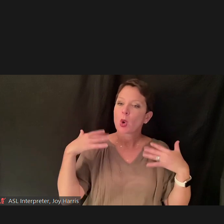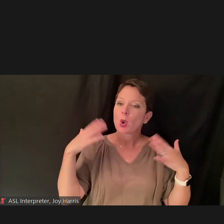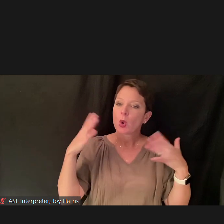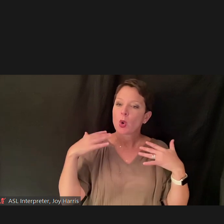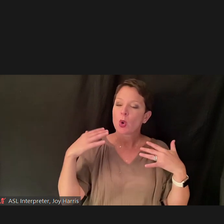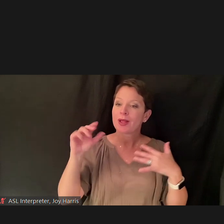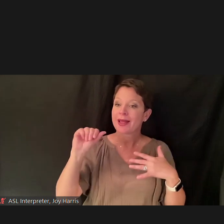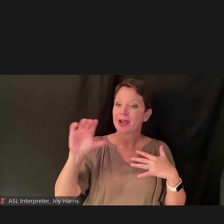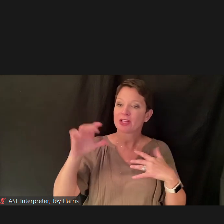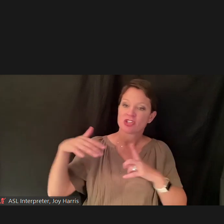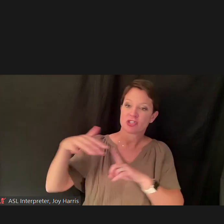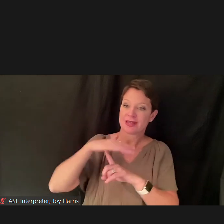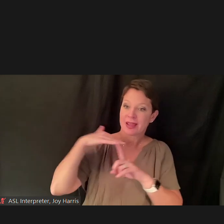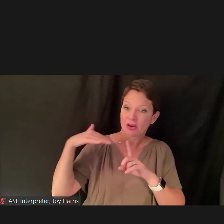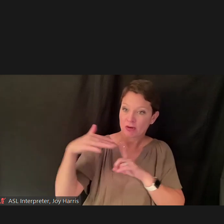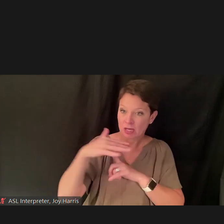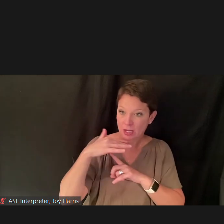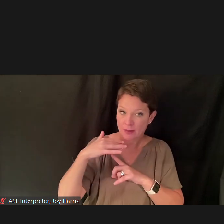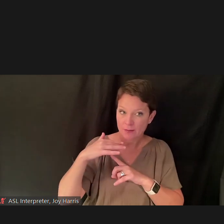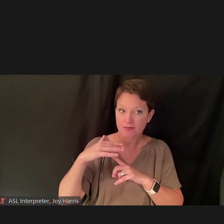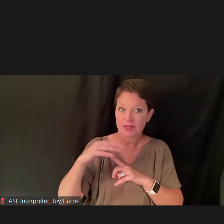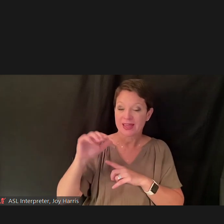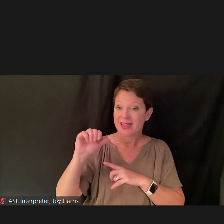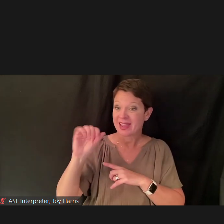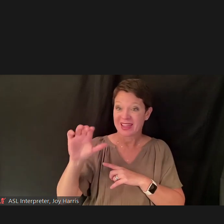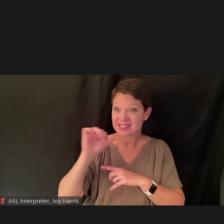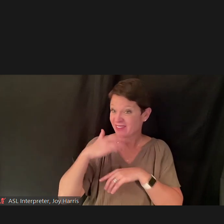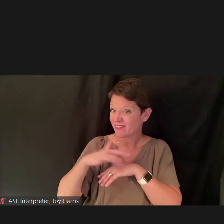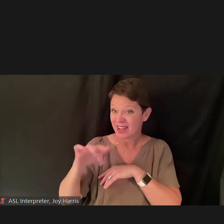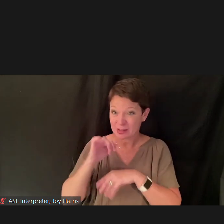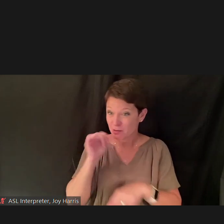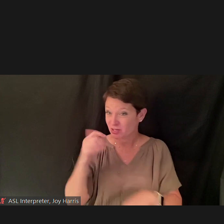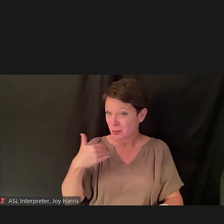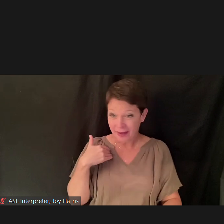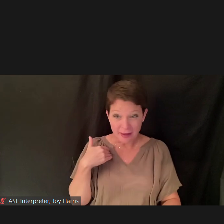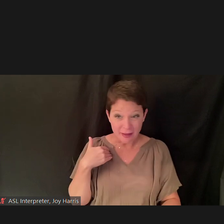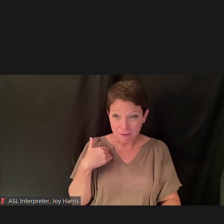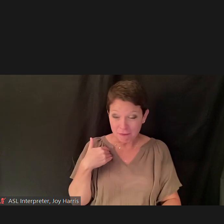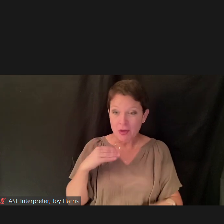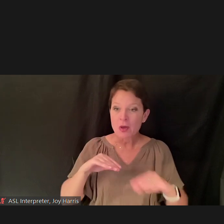quiere mover a esta persona en un espacio con aire acondicionado.